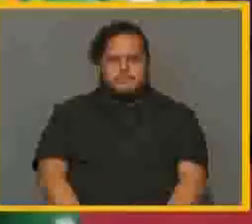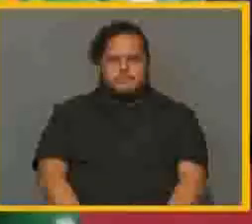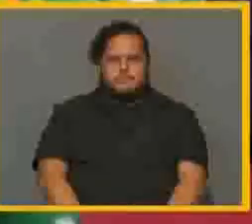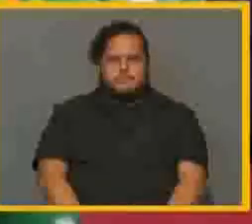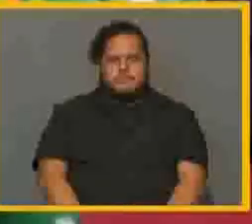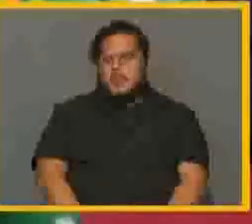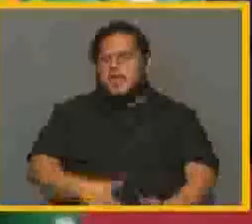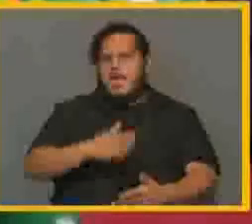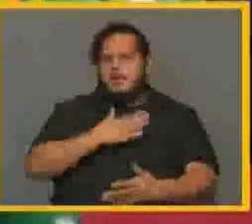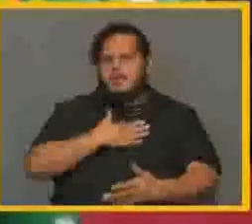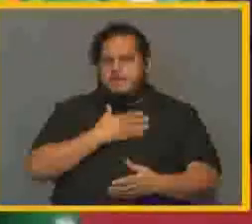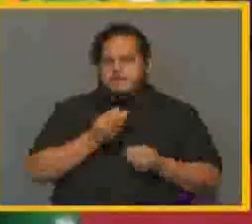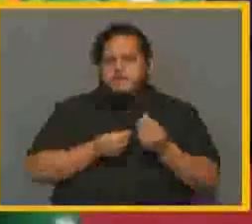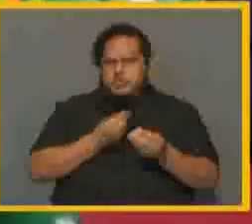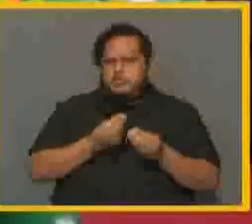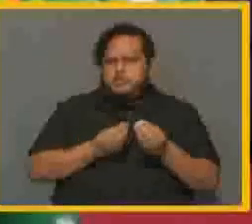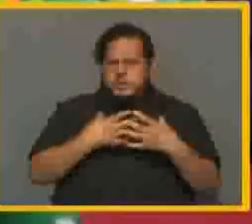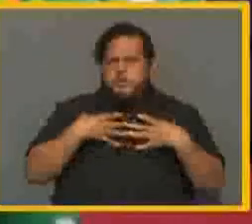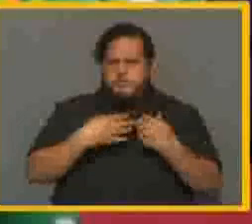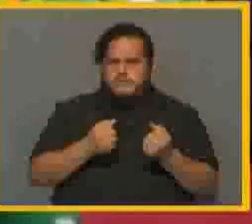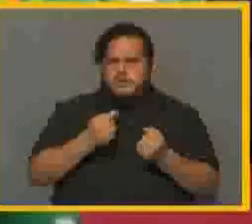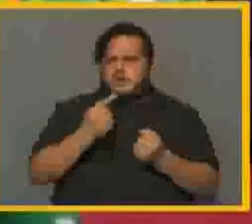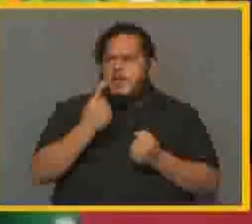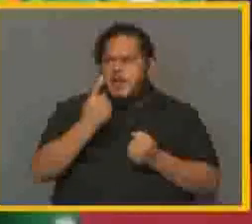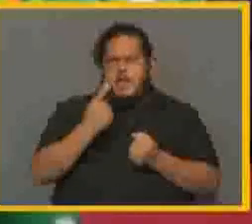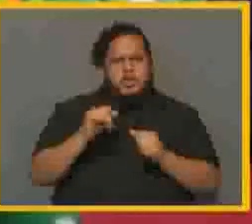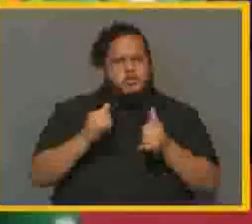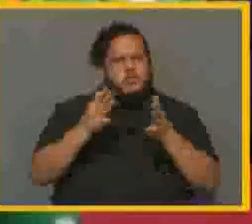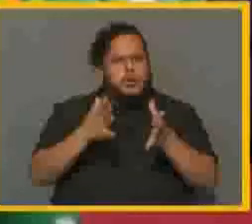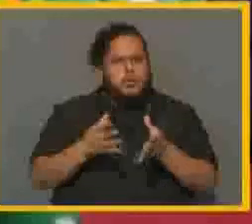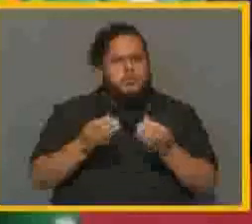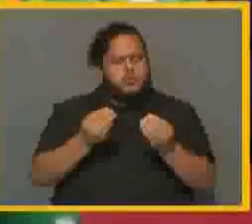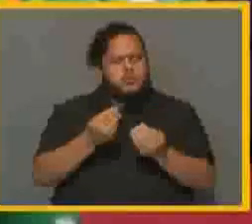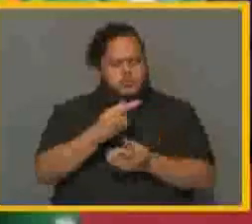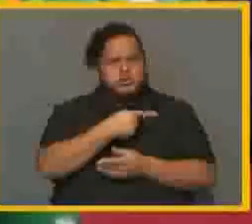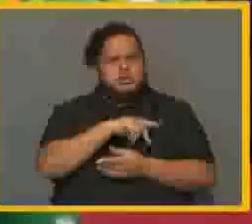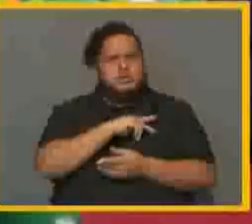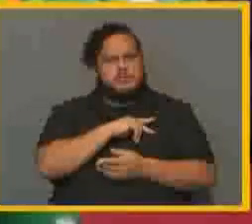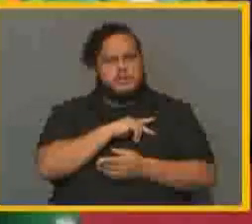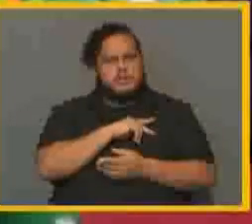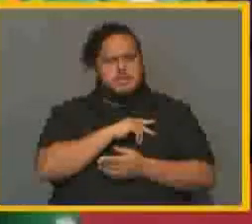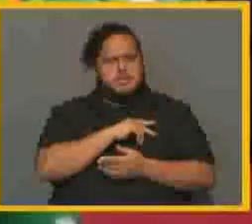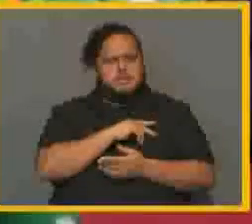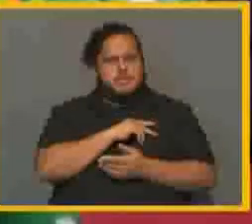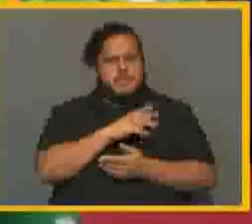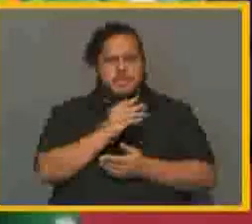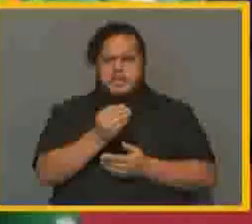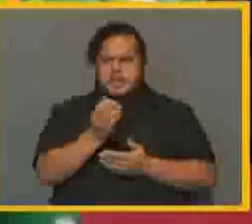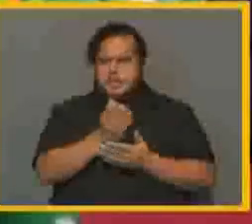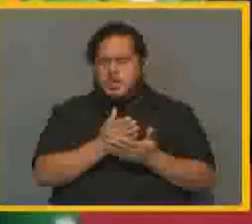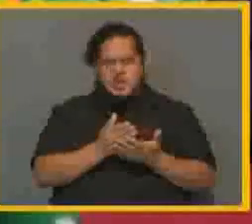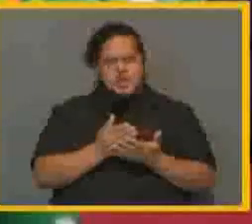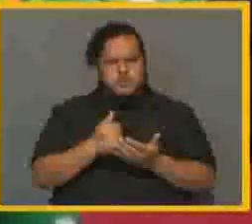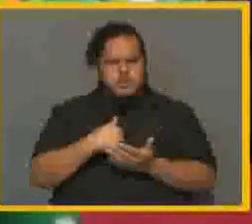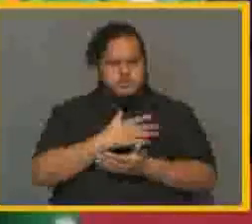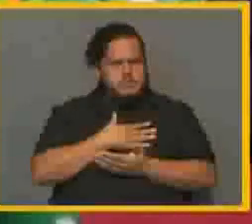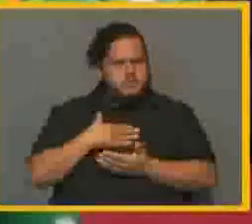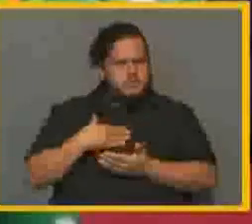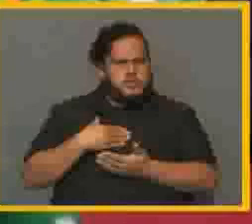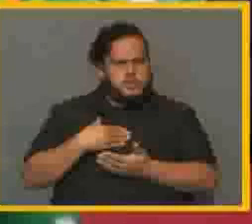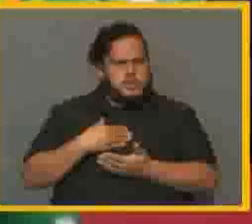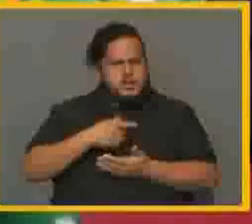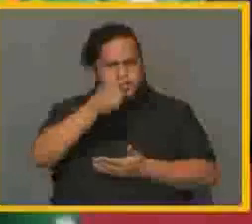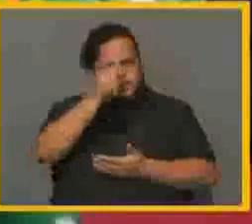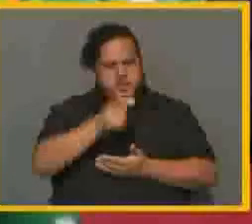A mí me genera confianza, es un chico con mucha, mucha personalidad y hay algo que me gusta, él siempre